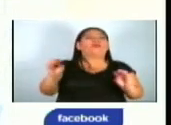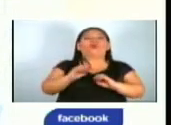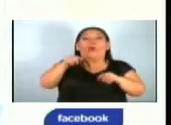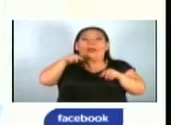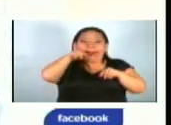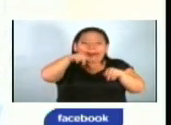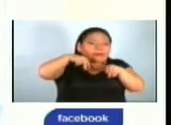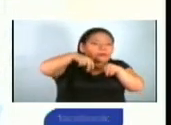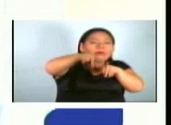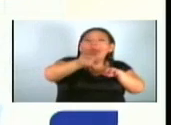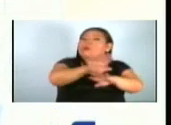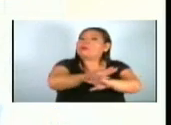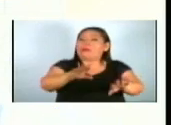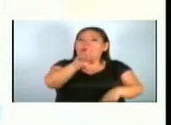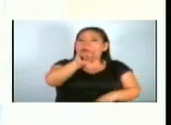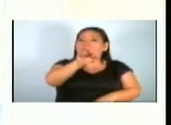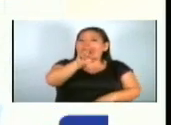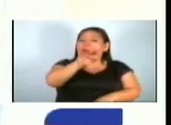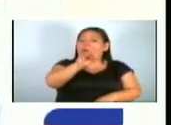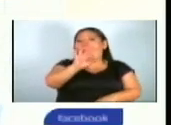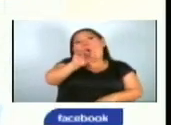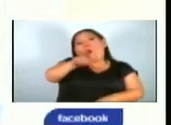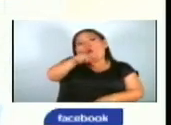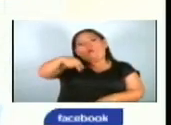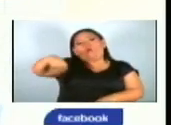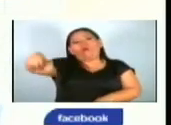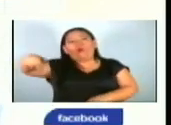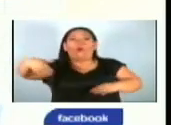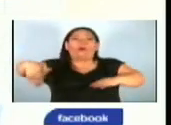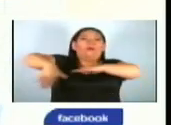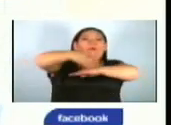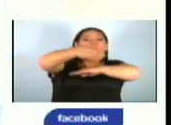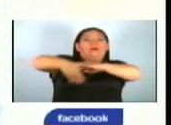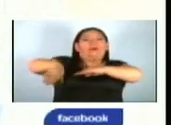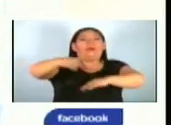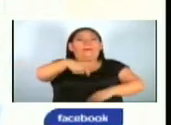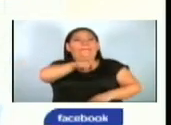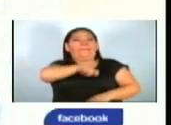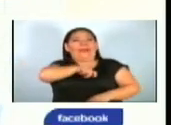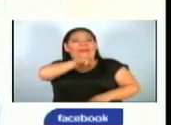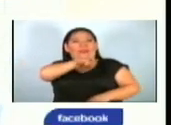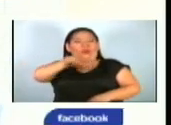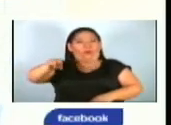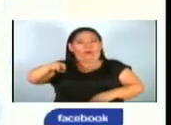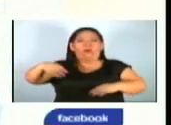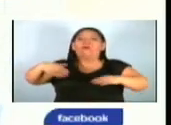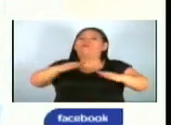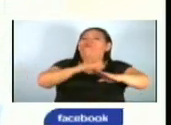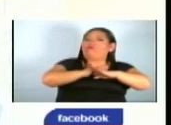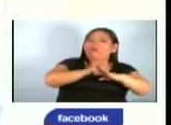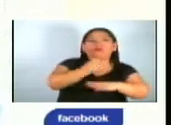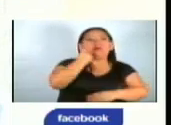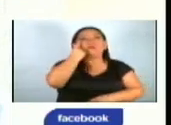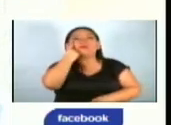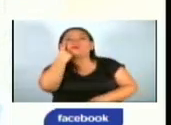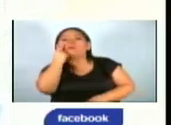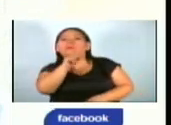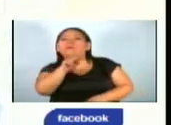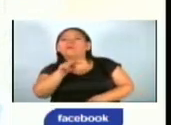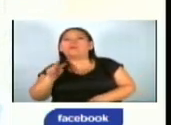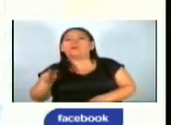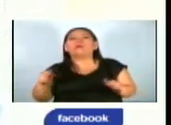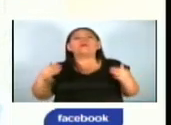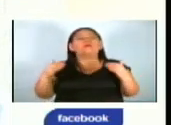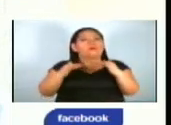circular por la Rubén Darío así como la avenida España que también va a tener un acceso controlado y que